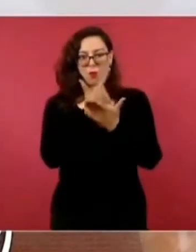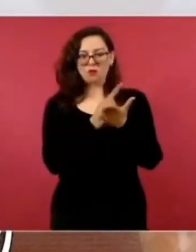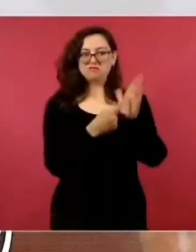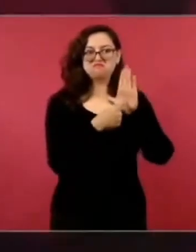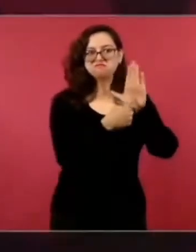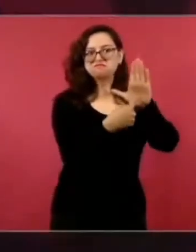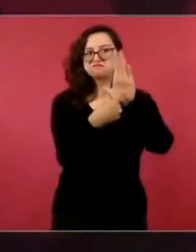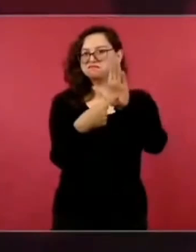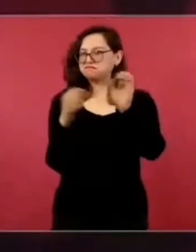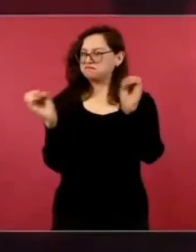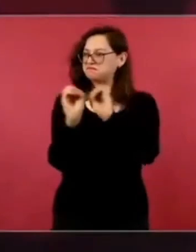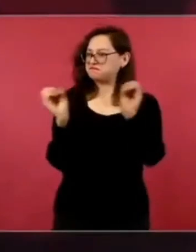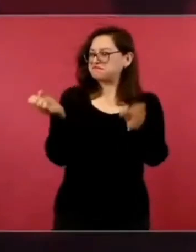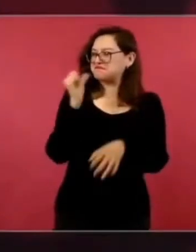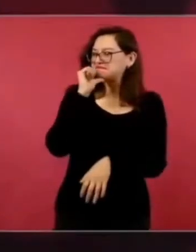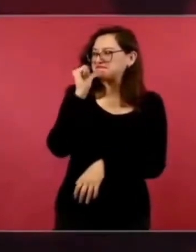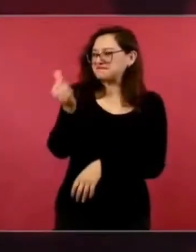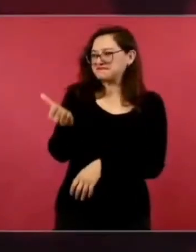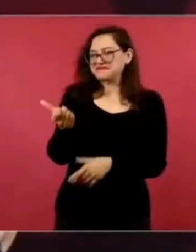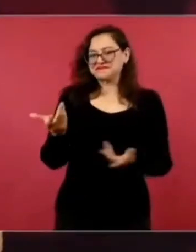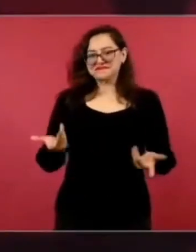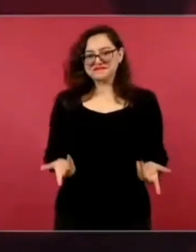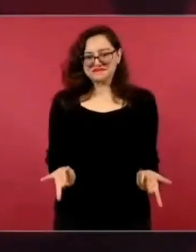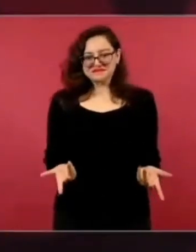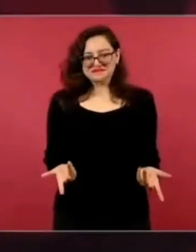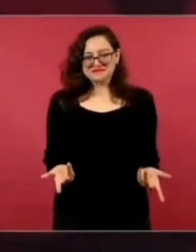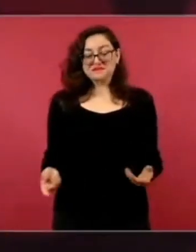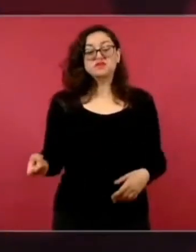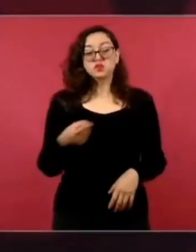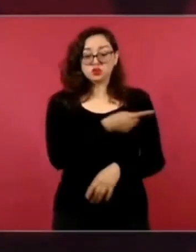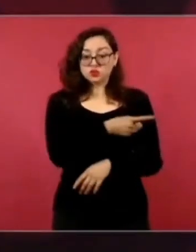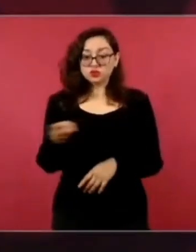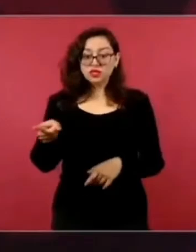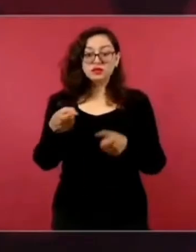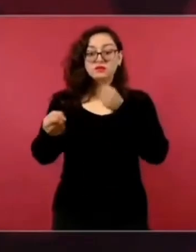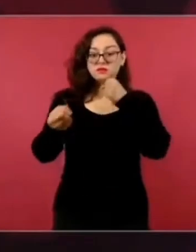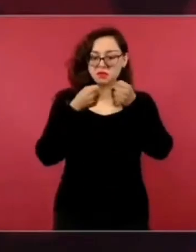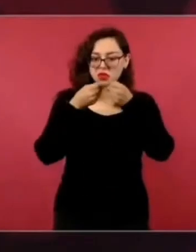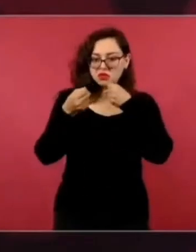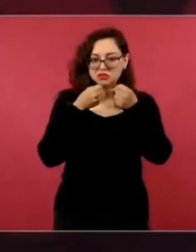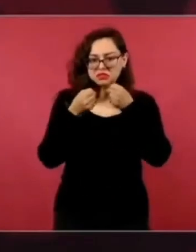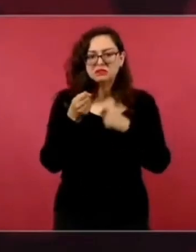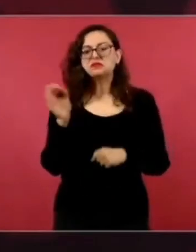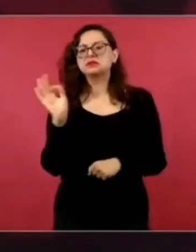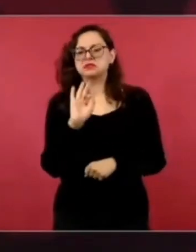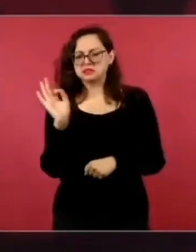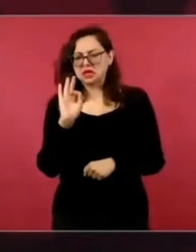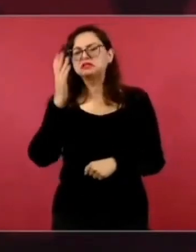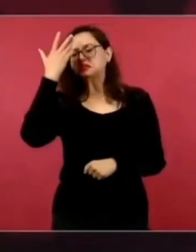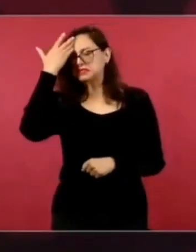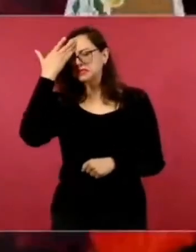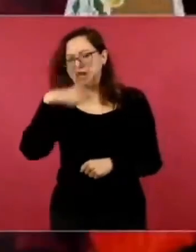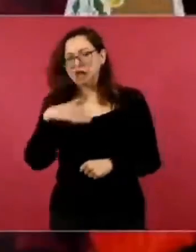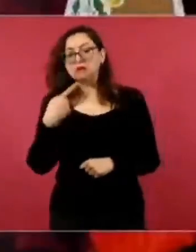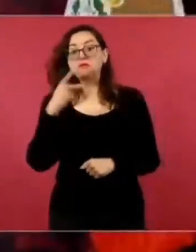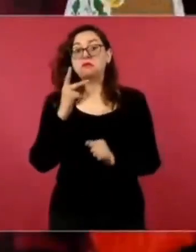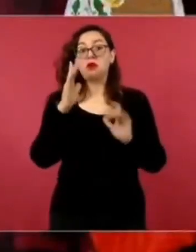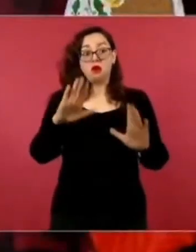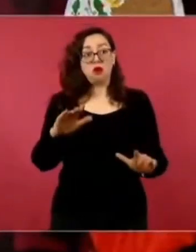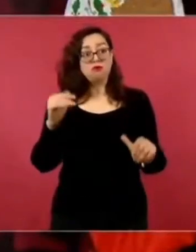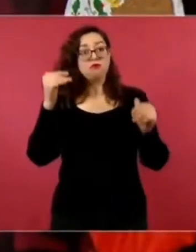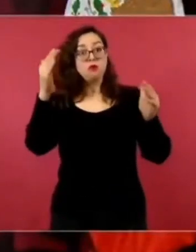Ustedes, claro que lo sabían, pero hay millones de mexicanos que no lo sabían,